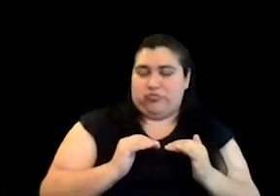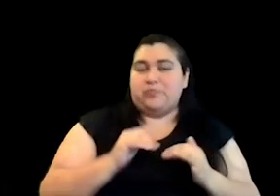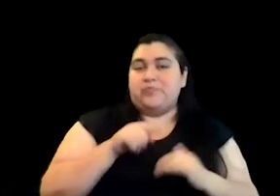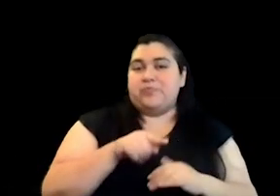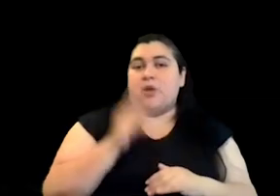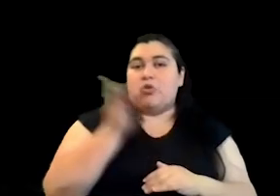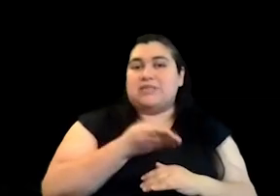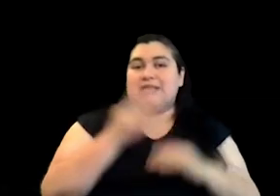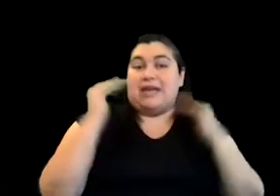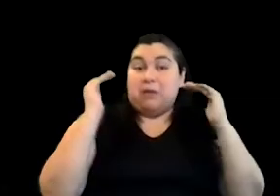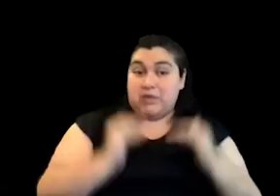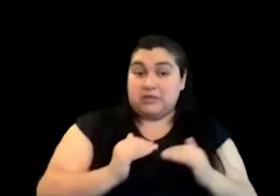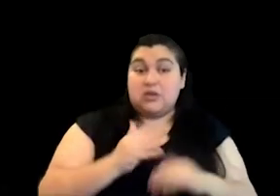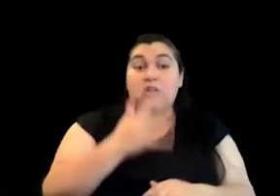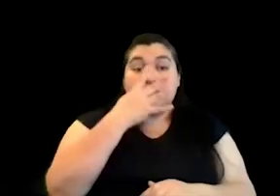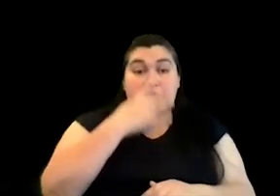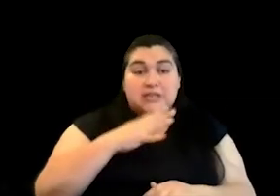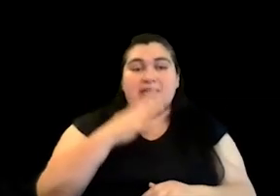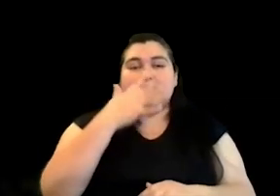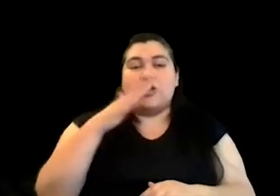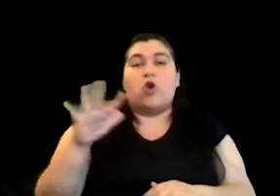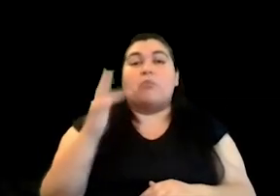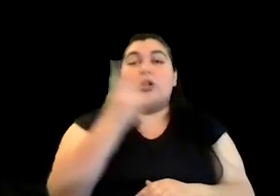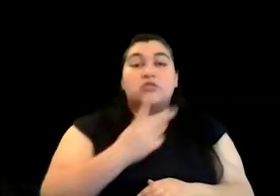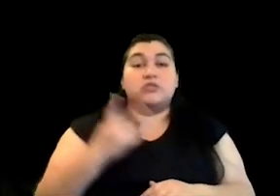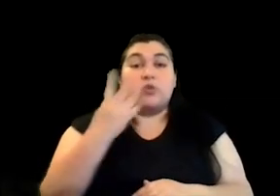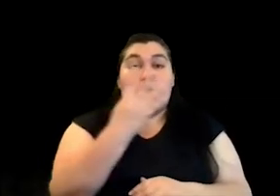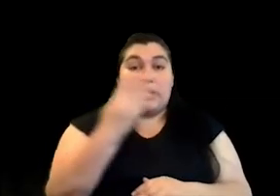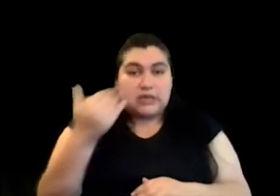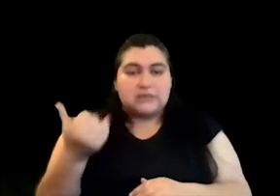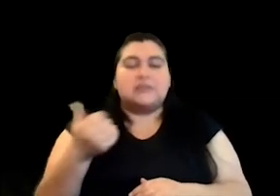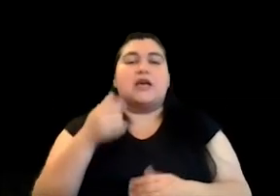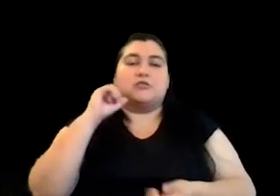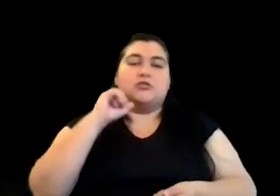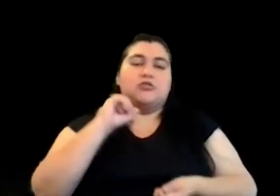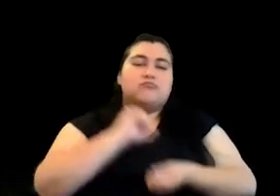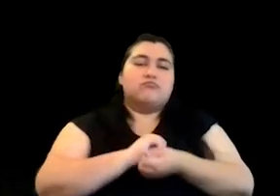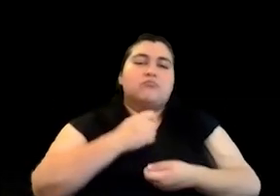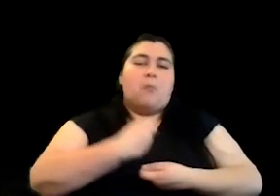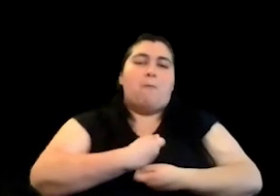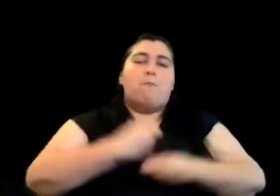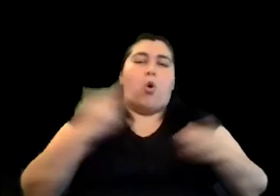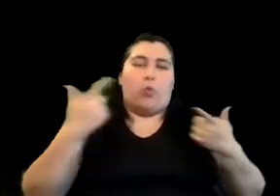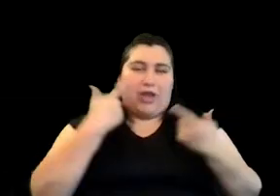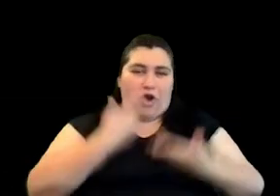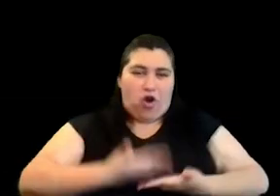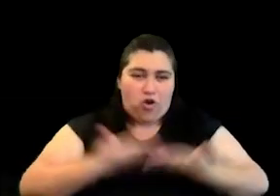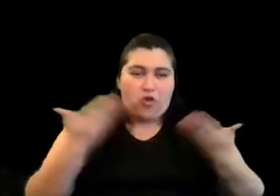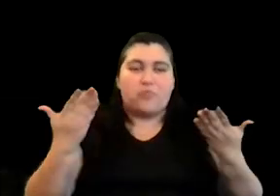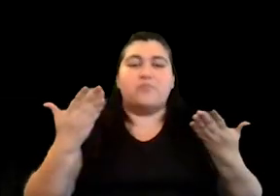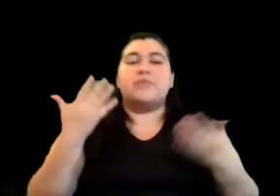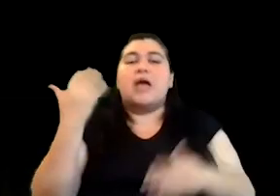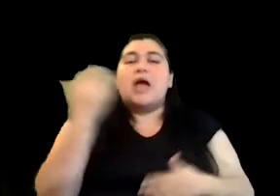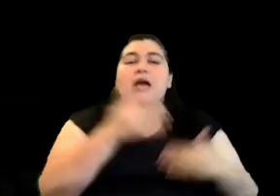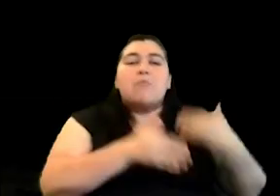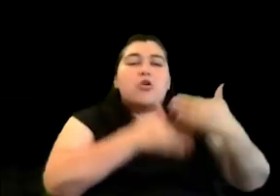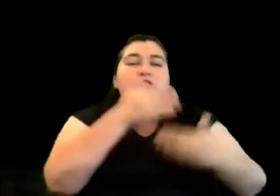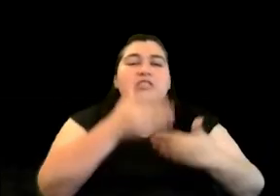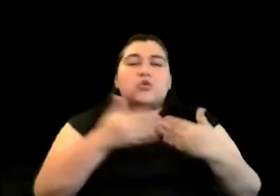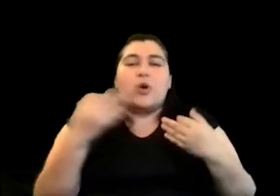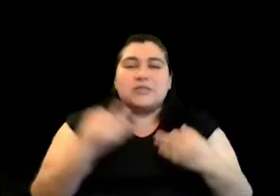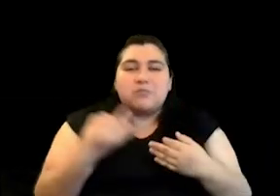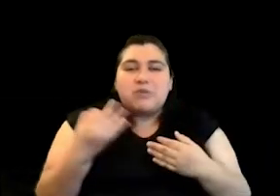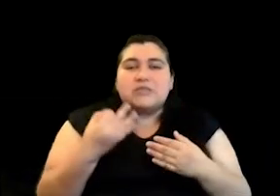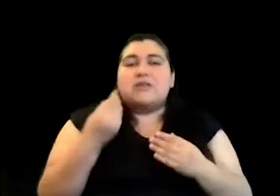General 5246 publicó un procedimiento especial para la opción de reducción